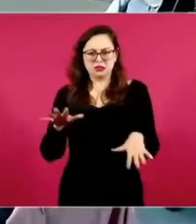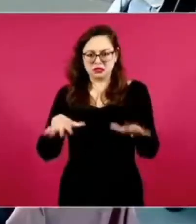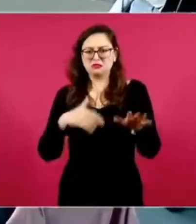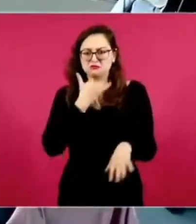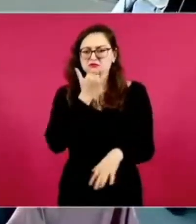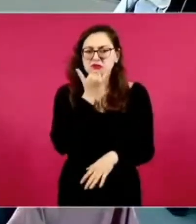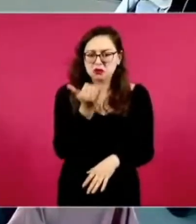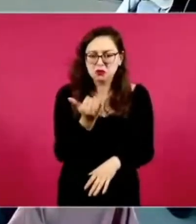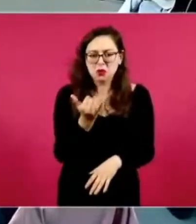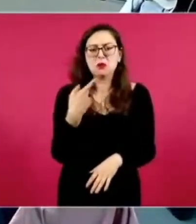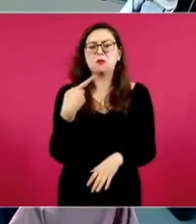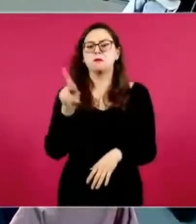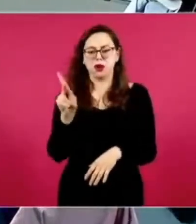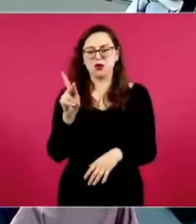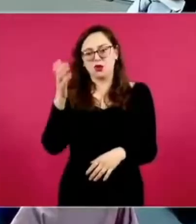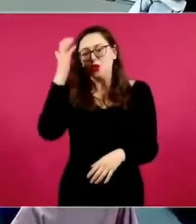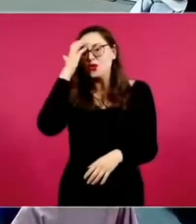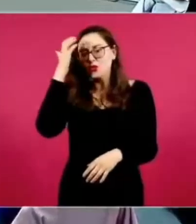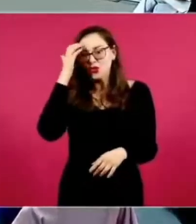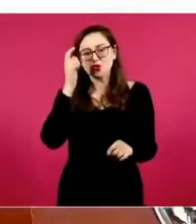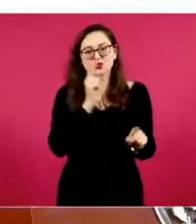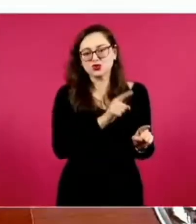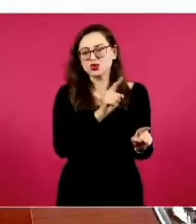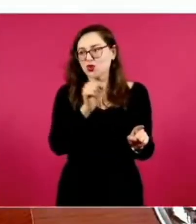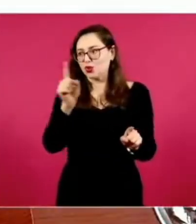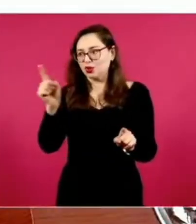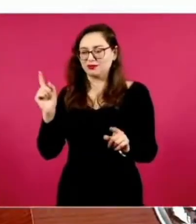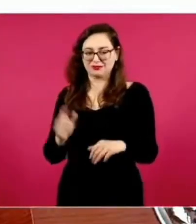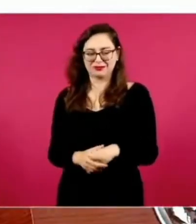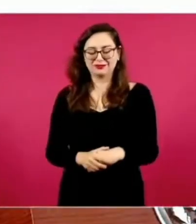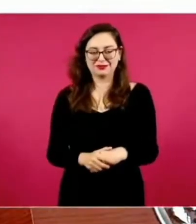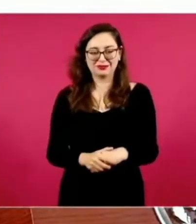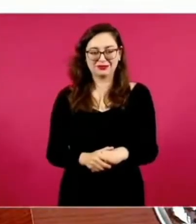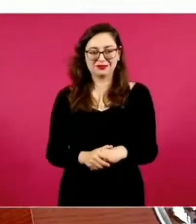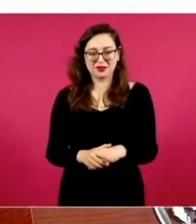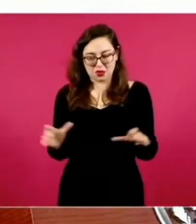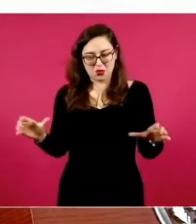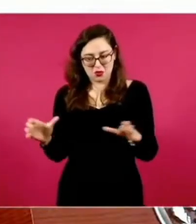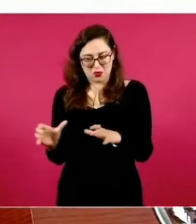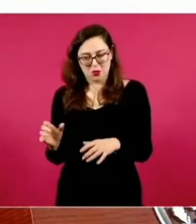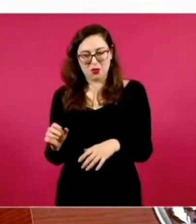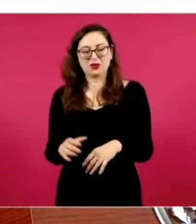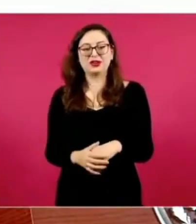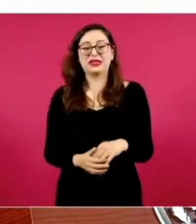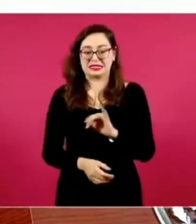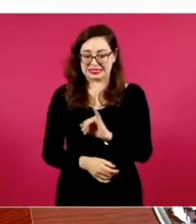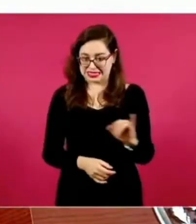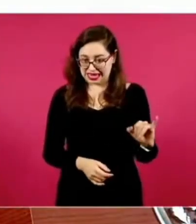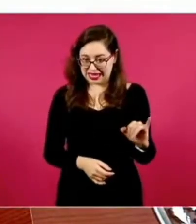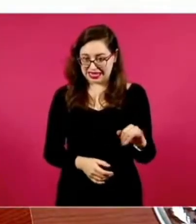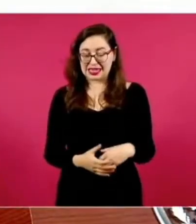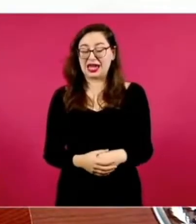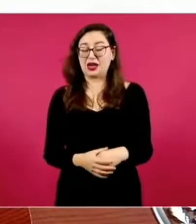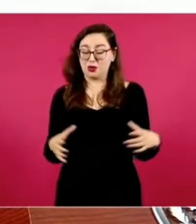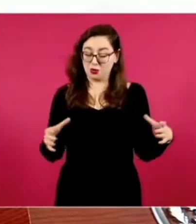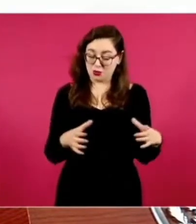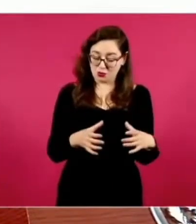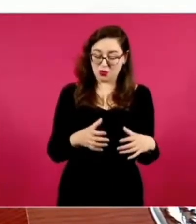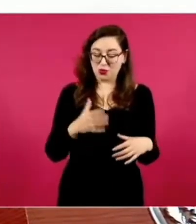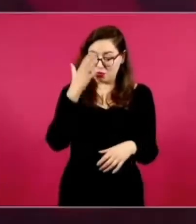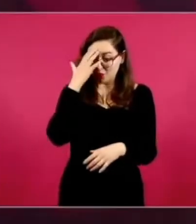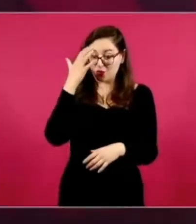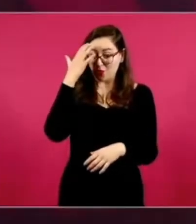es quién en la izquierda, y conozco mucho lo que significa